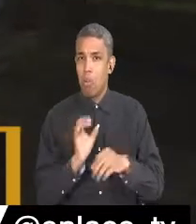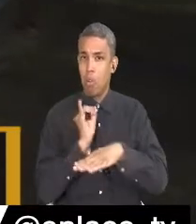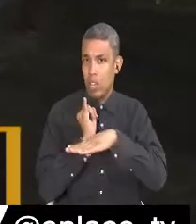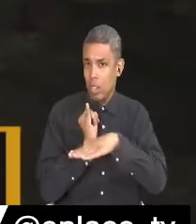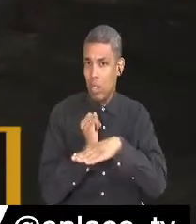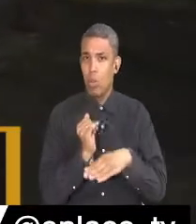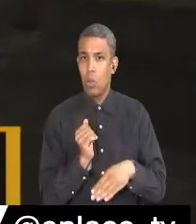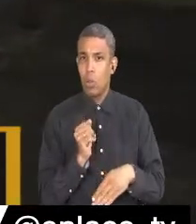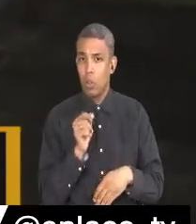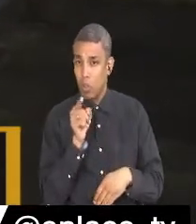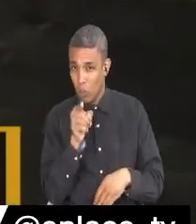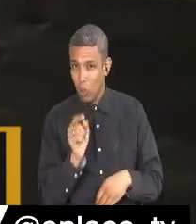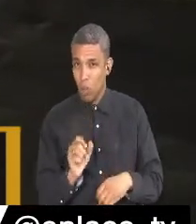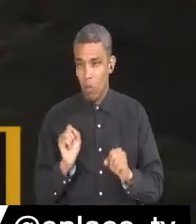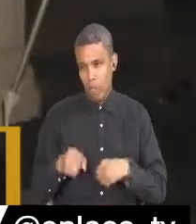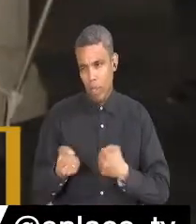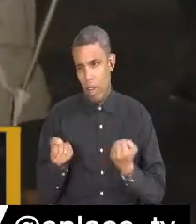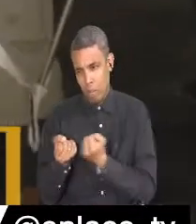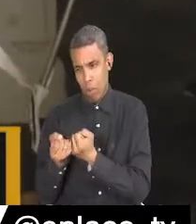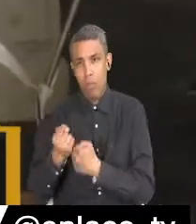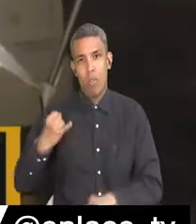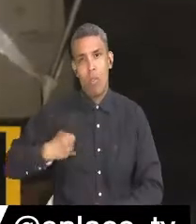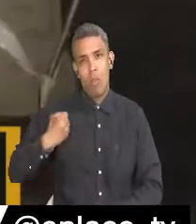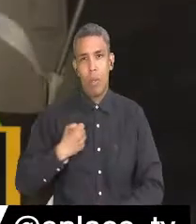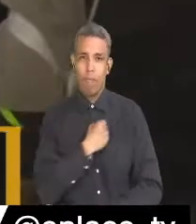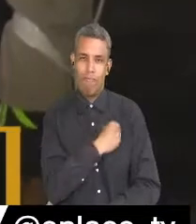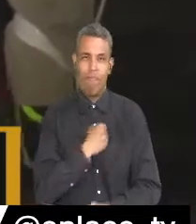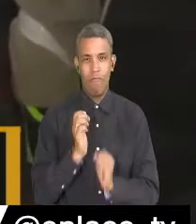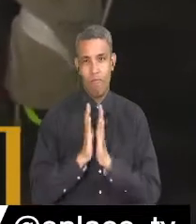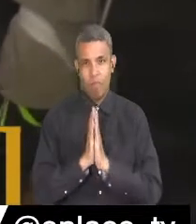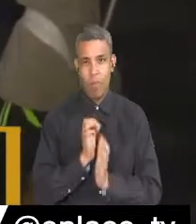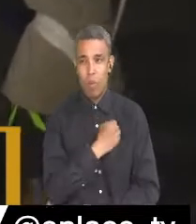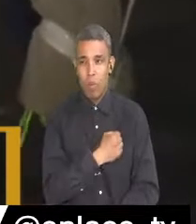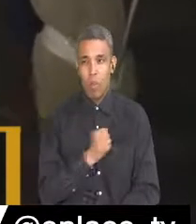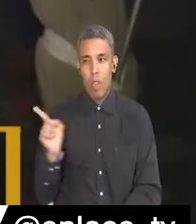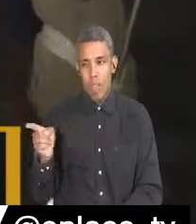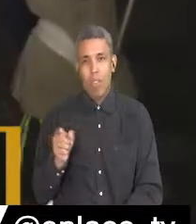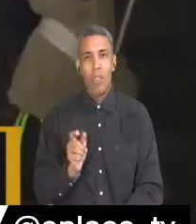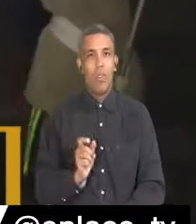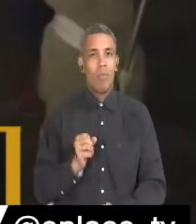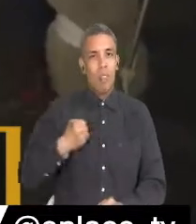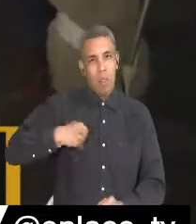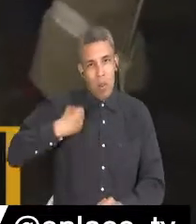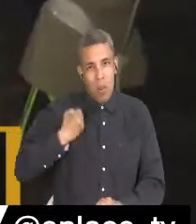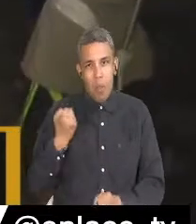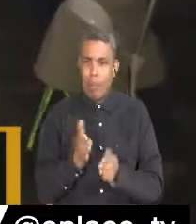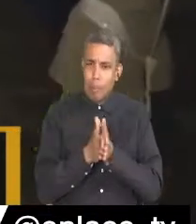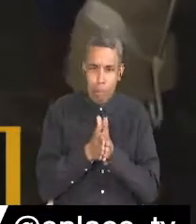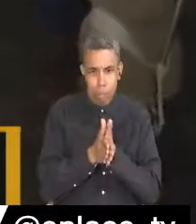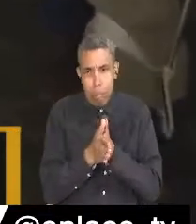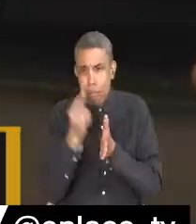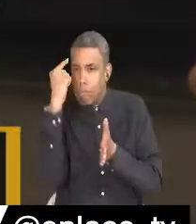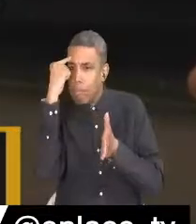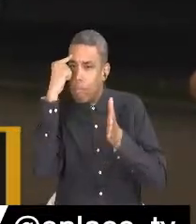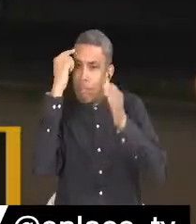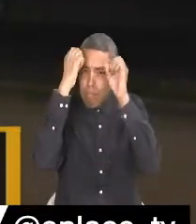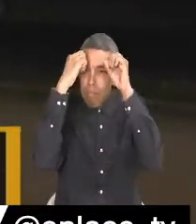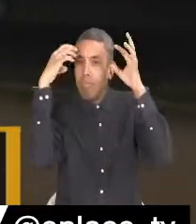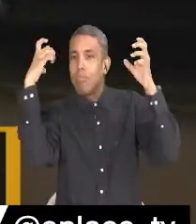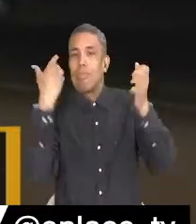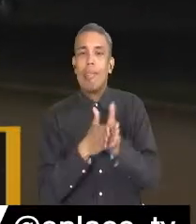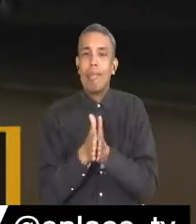vea esta información lo apoye para seguir haciendo realidad este proyecto de jóvenes con inmensidad de sueños. La verdad sí